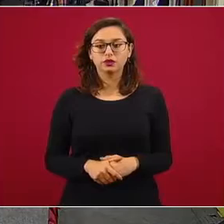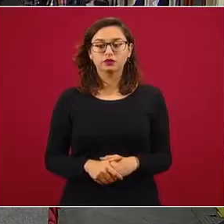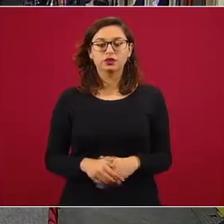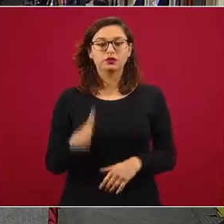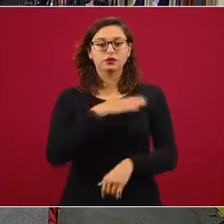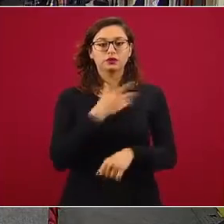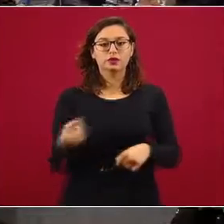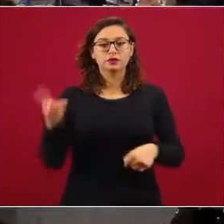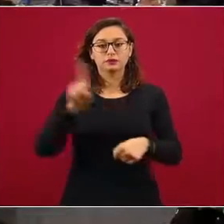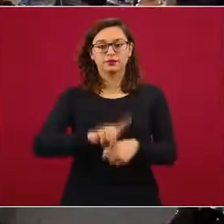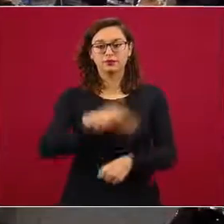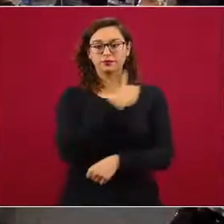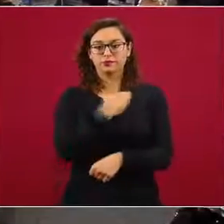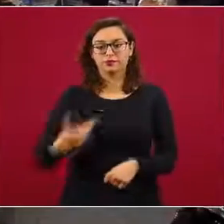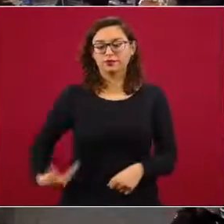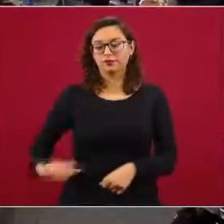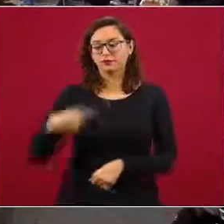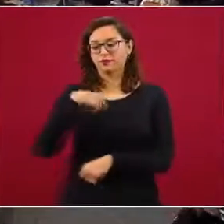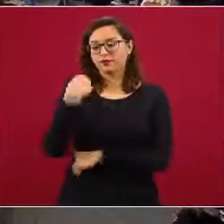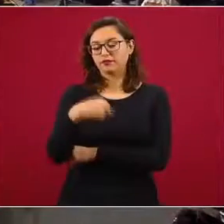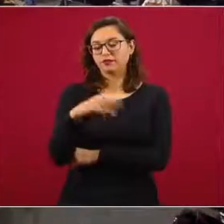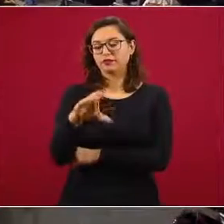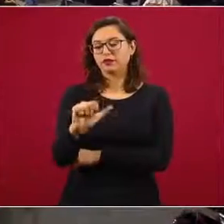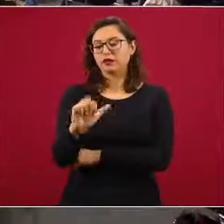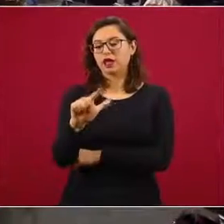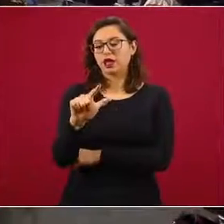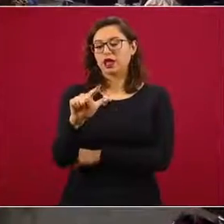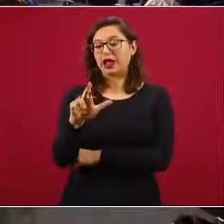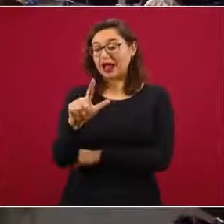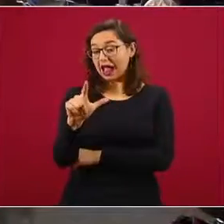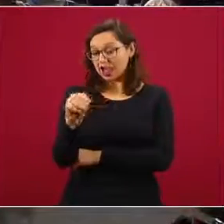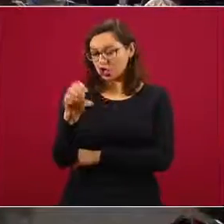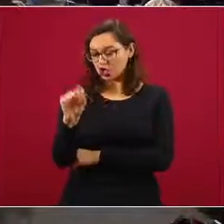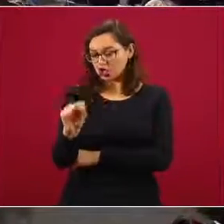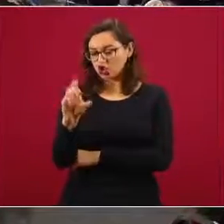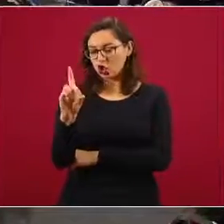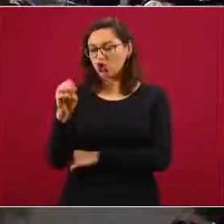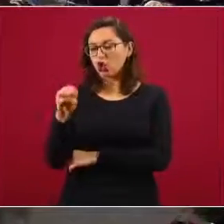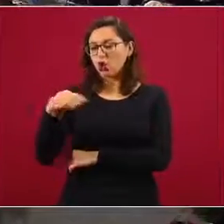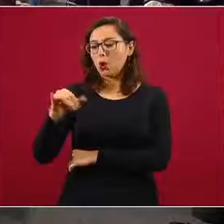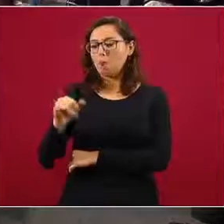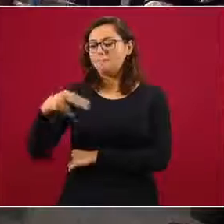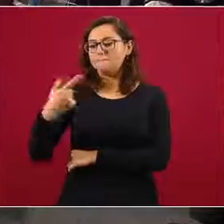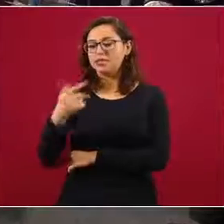Buenos días, presidente. Carlos Domínguez, de Nación 14. Presidente, a propósito de que usted ayer dijo que